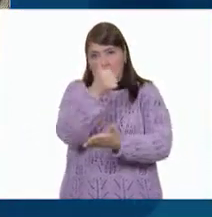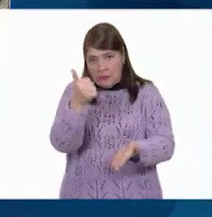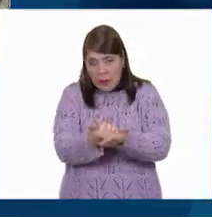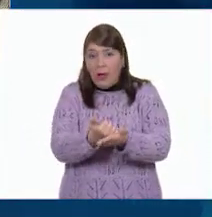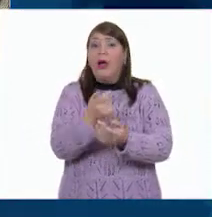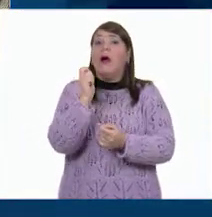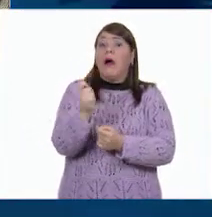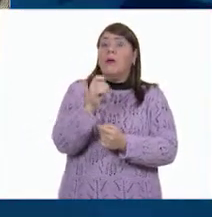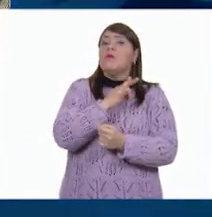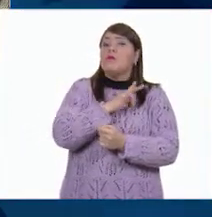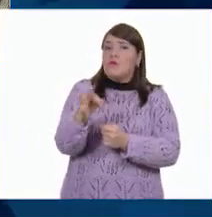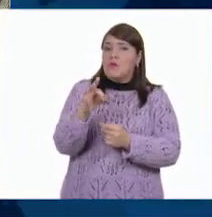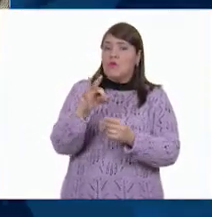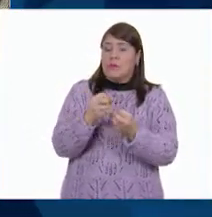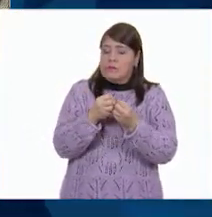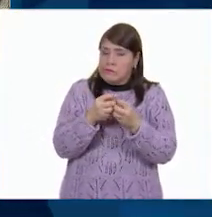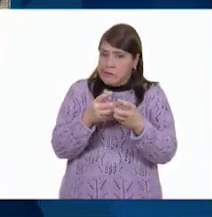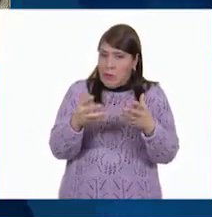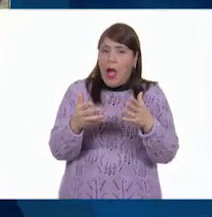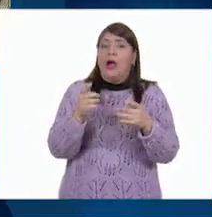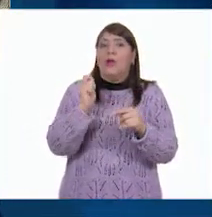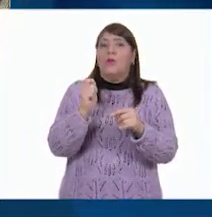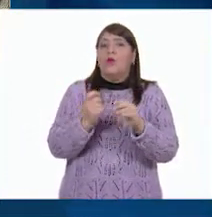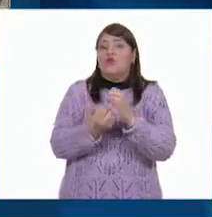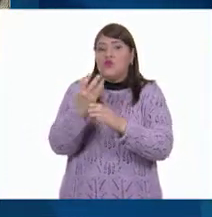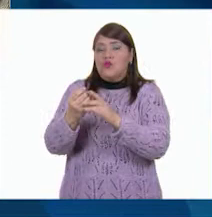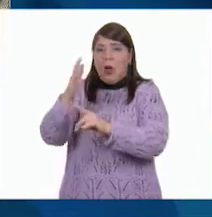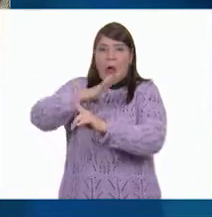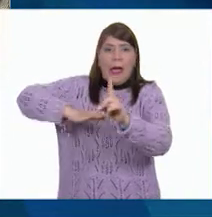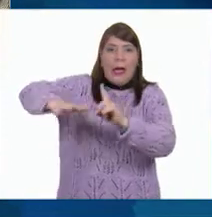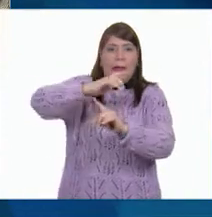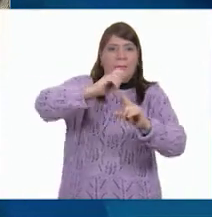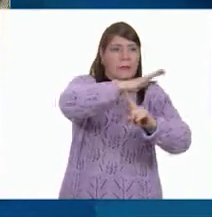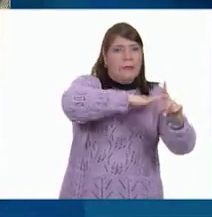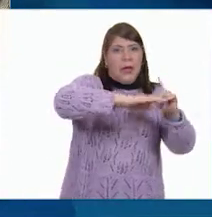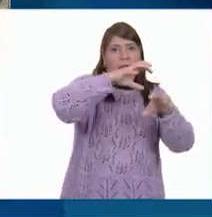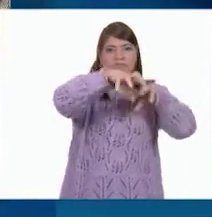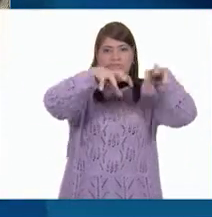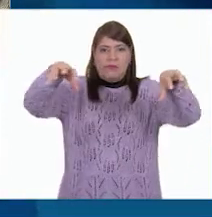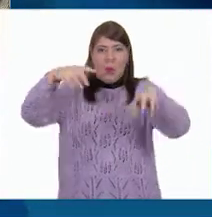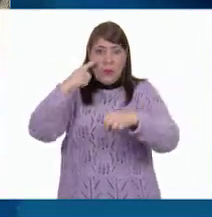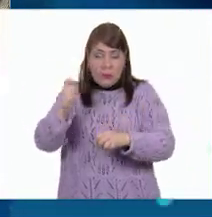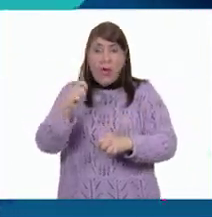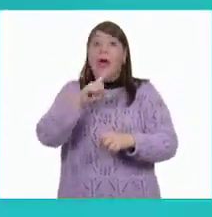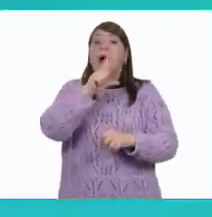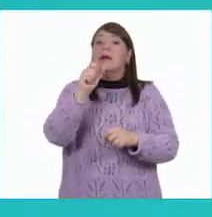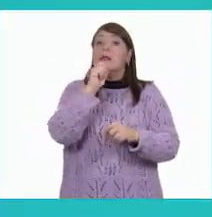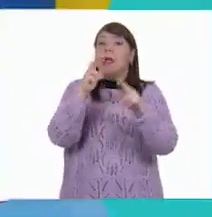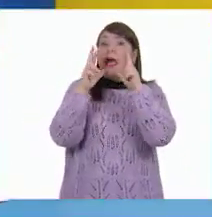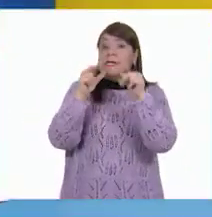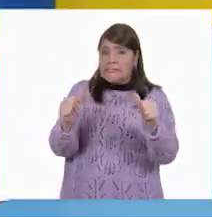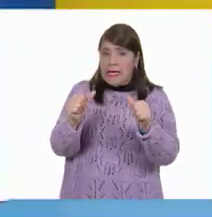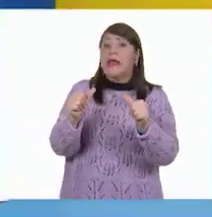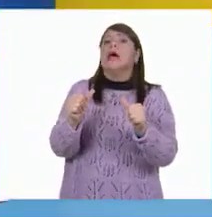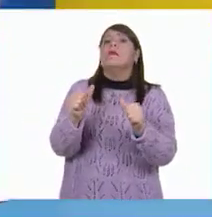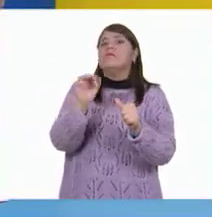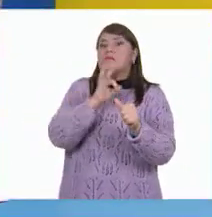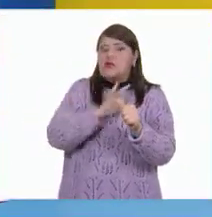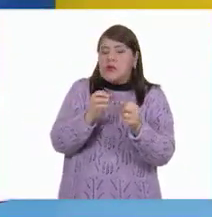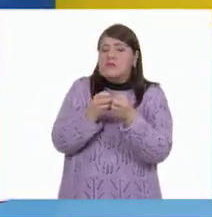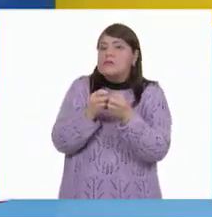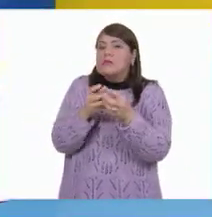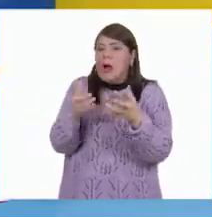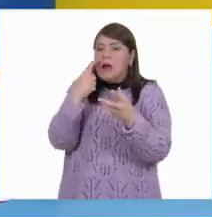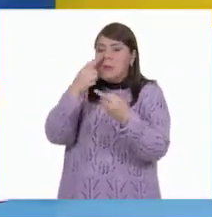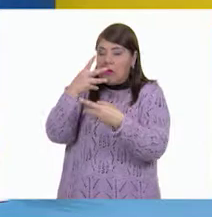se impulsó el desarrollo de esas localidades. Por otra parte, las haciendas se convirtieron en emporios